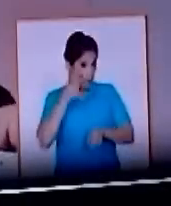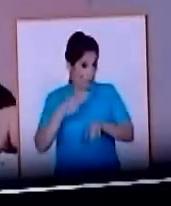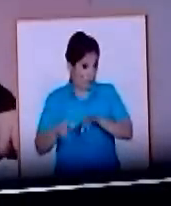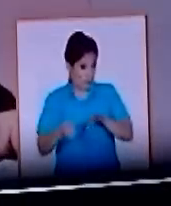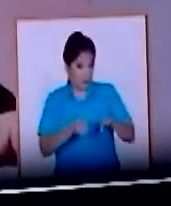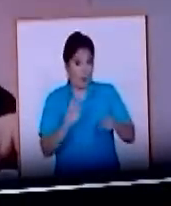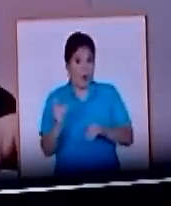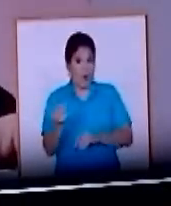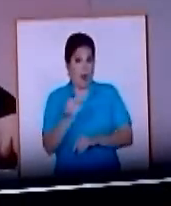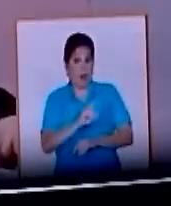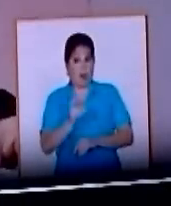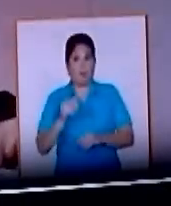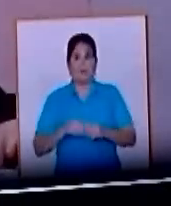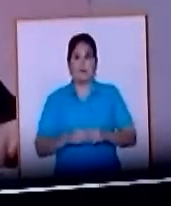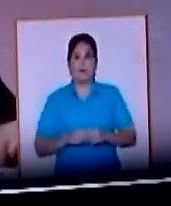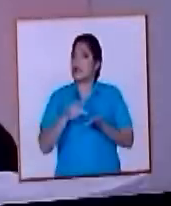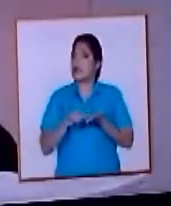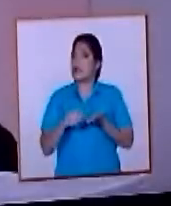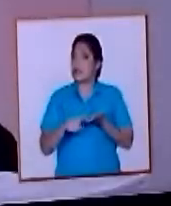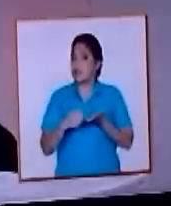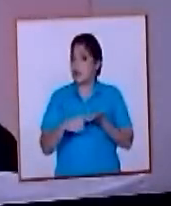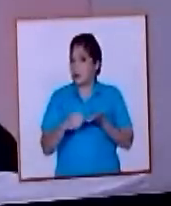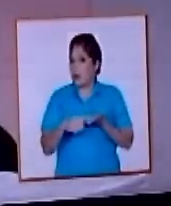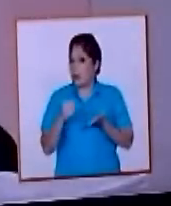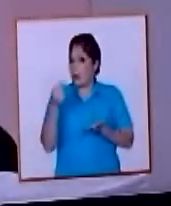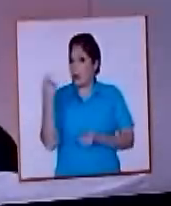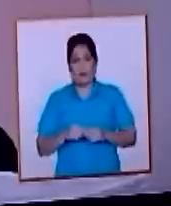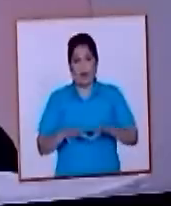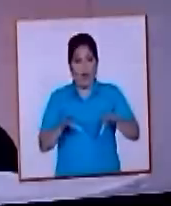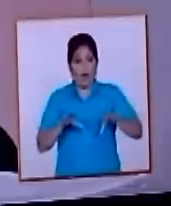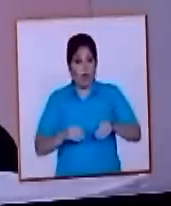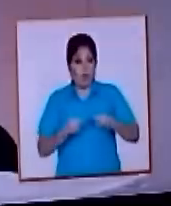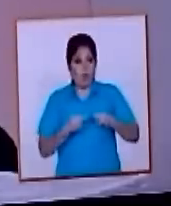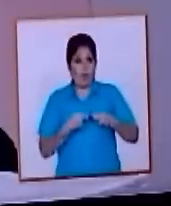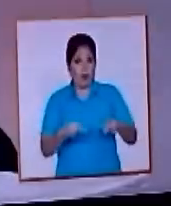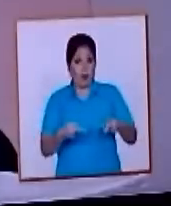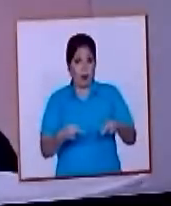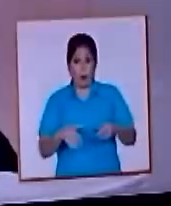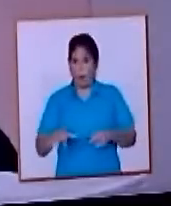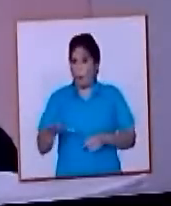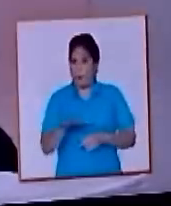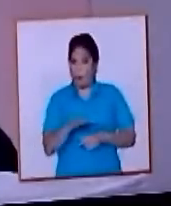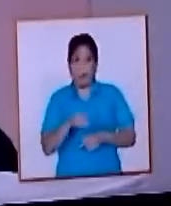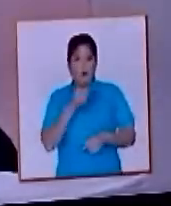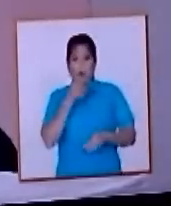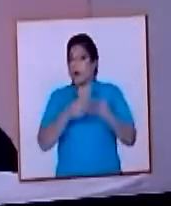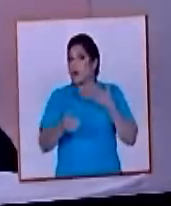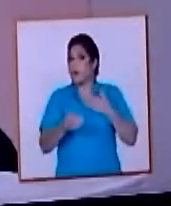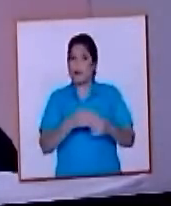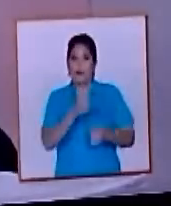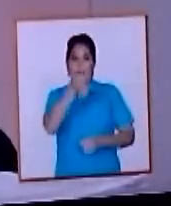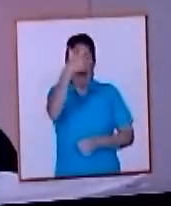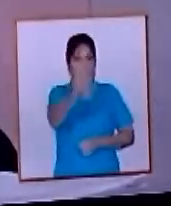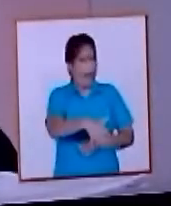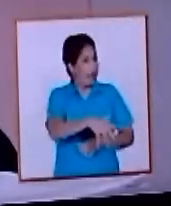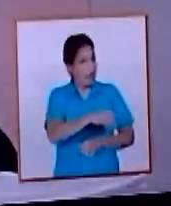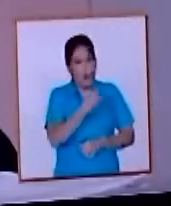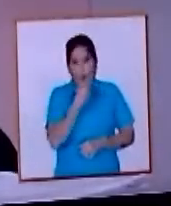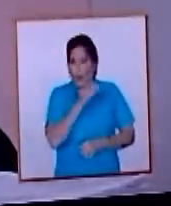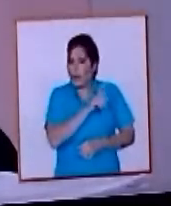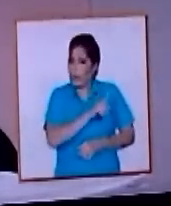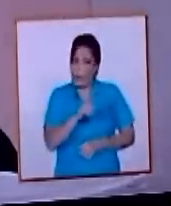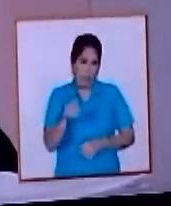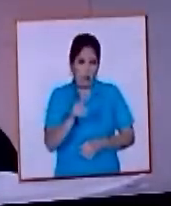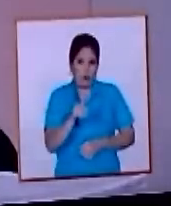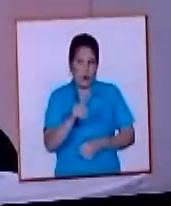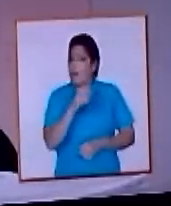vendiendo de leche a 25 centavos de moneda nacional y asumiendo todos los gastos de la diferencia Un gobierno neoliberal hoy tuviera cobrando